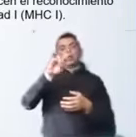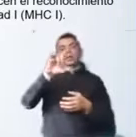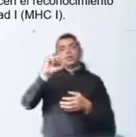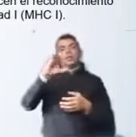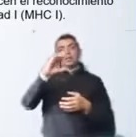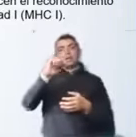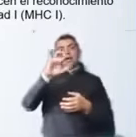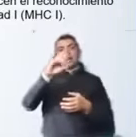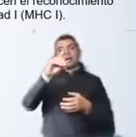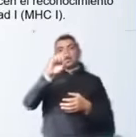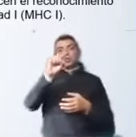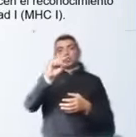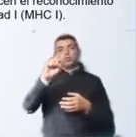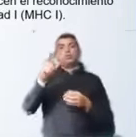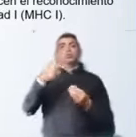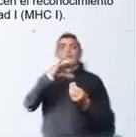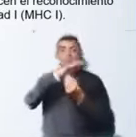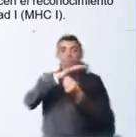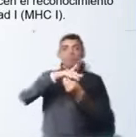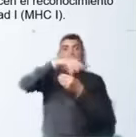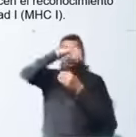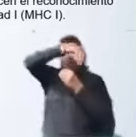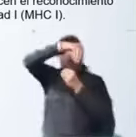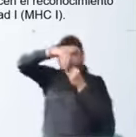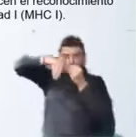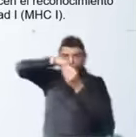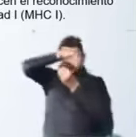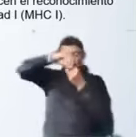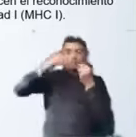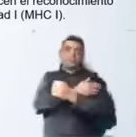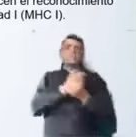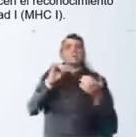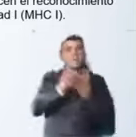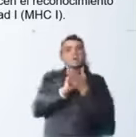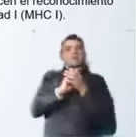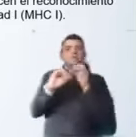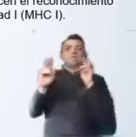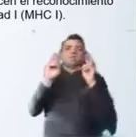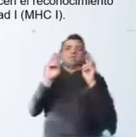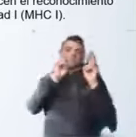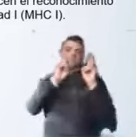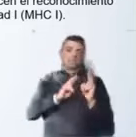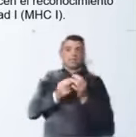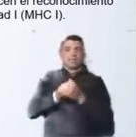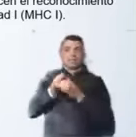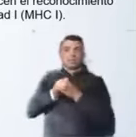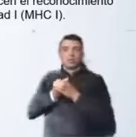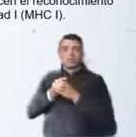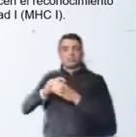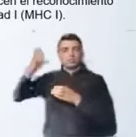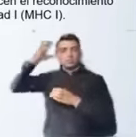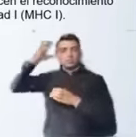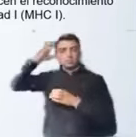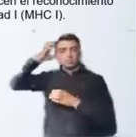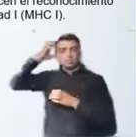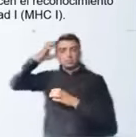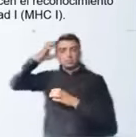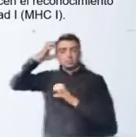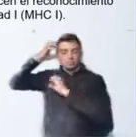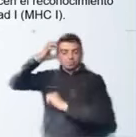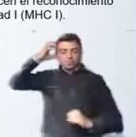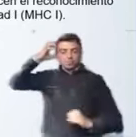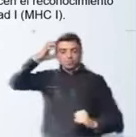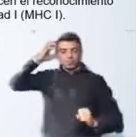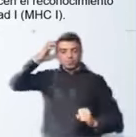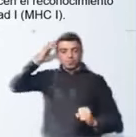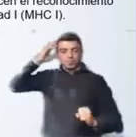en el Ganoderma lucidum van a favorecer el reconocimiento celular, o sea, que las células del sistema de defensa reconozcan